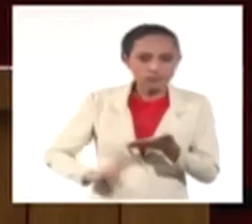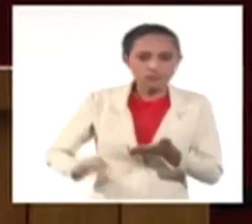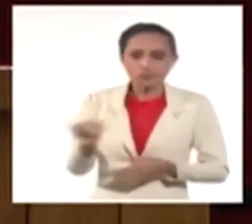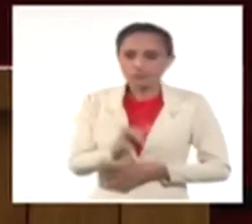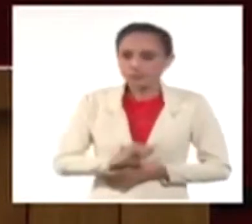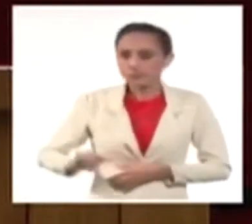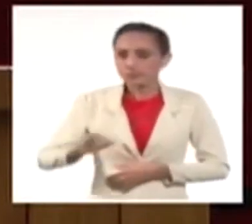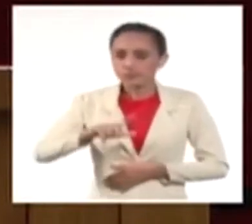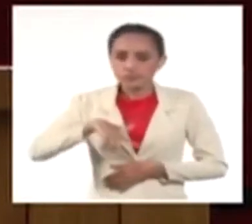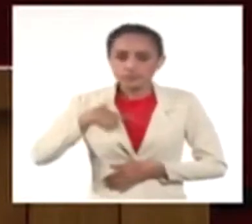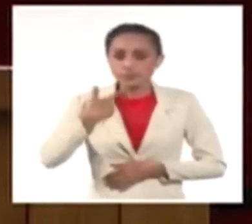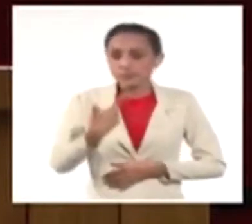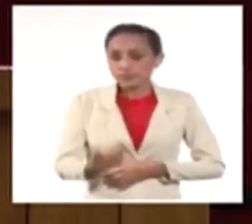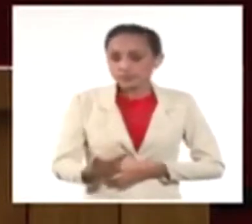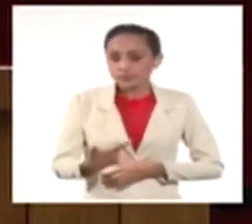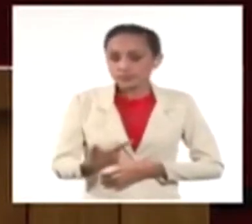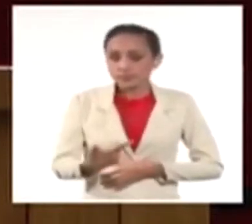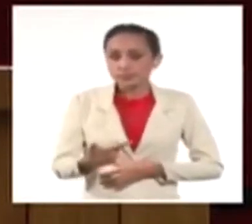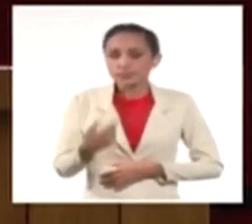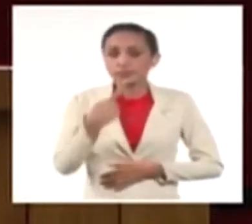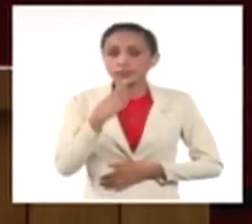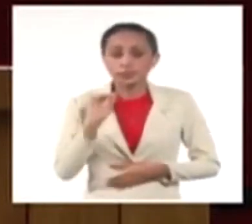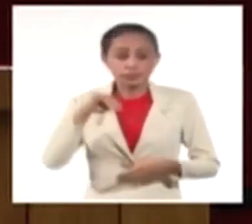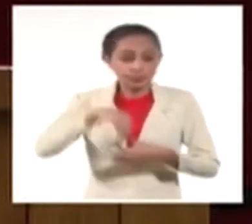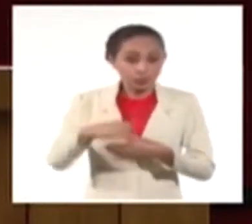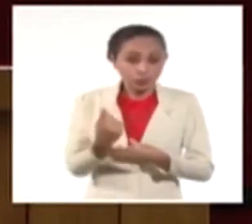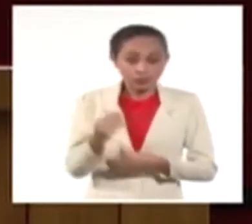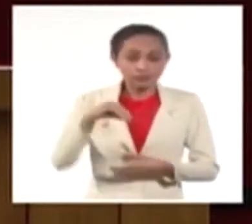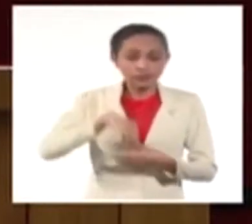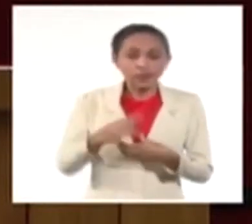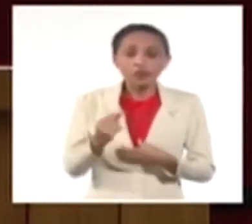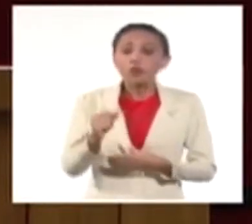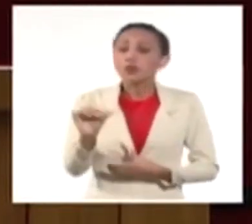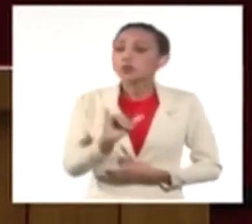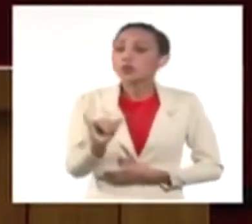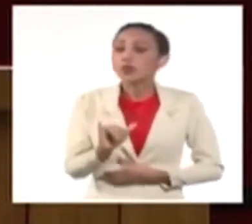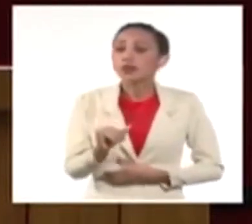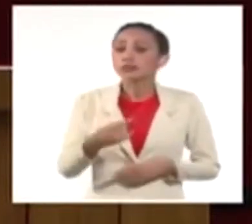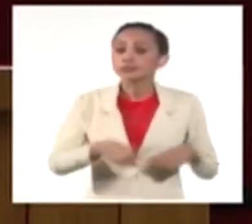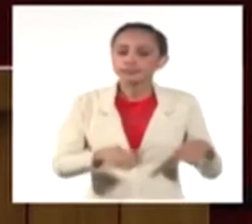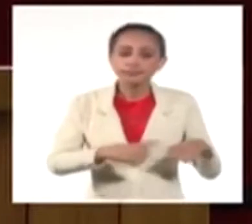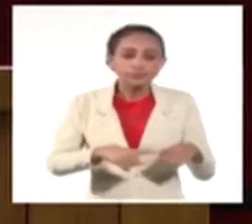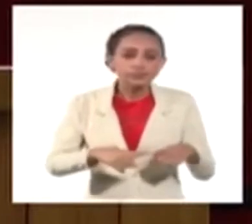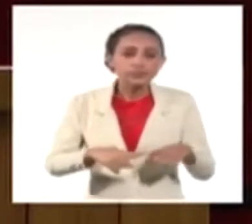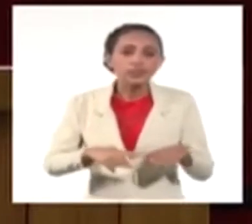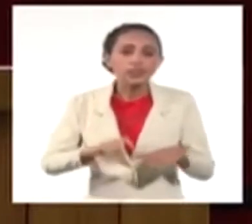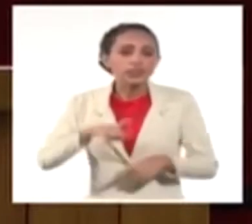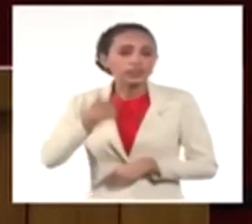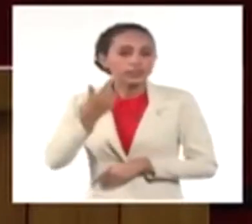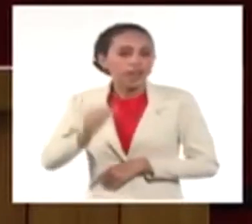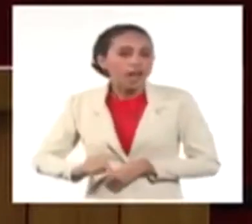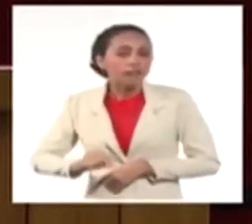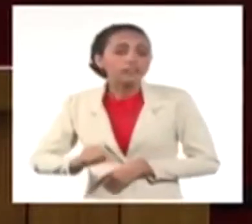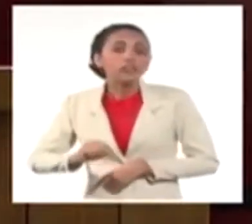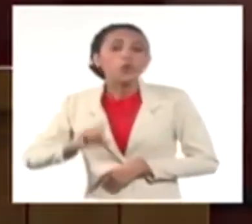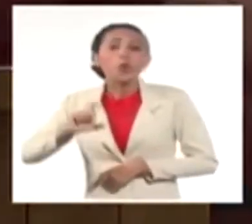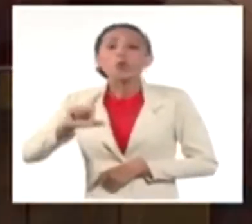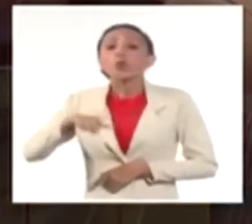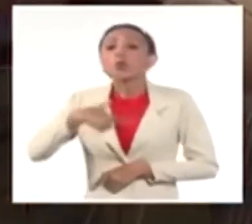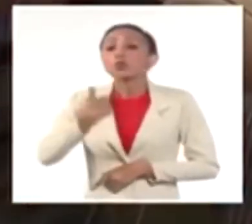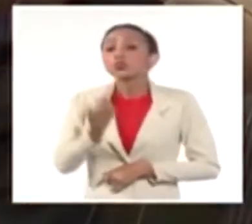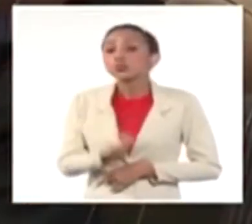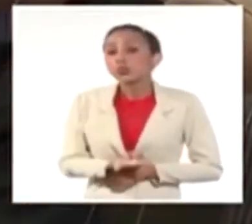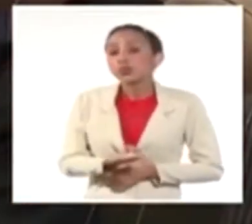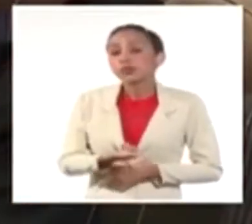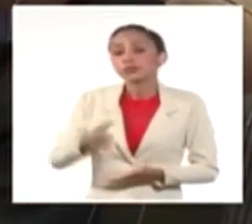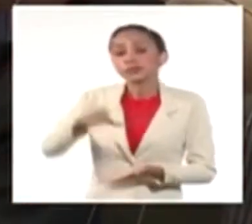patrimonio cultural, monto que incluye las anheladas ofertas artísticas, culturales en las